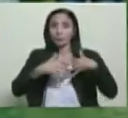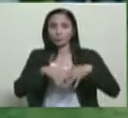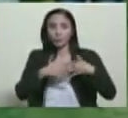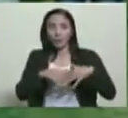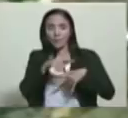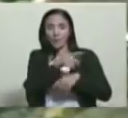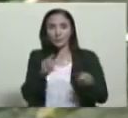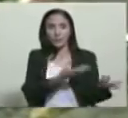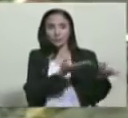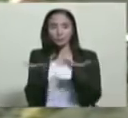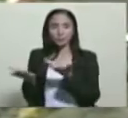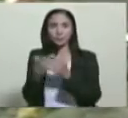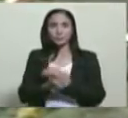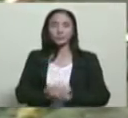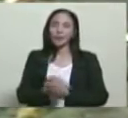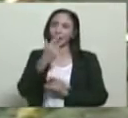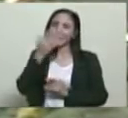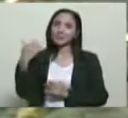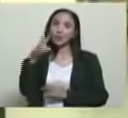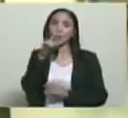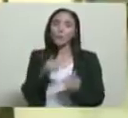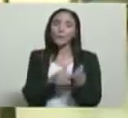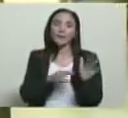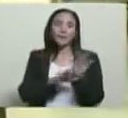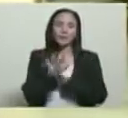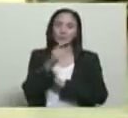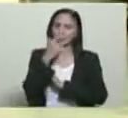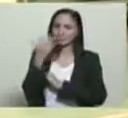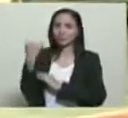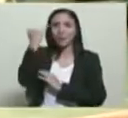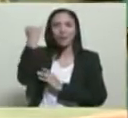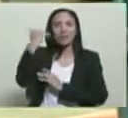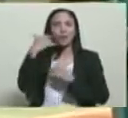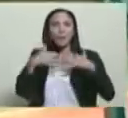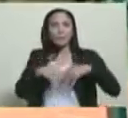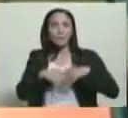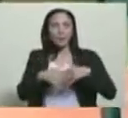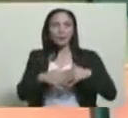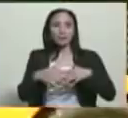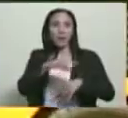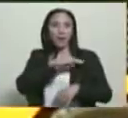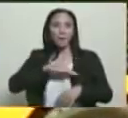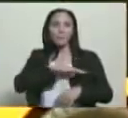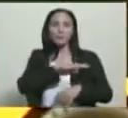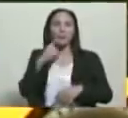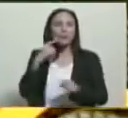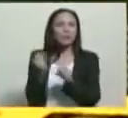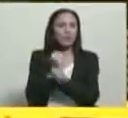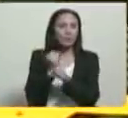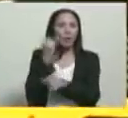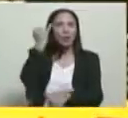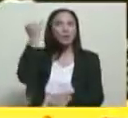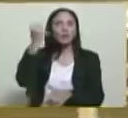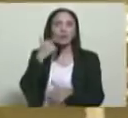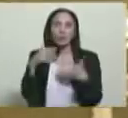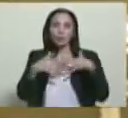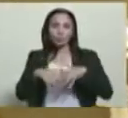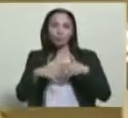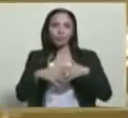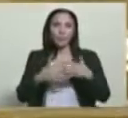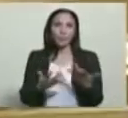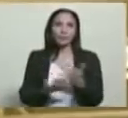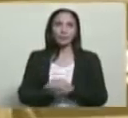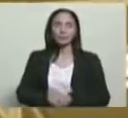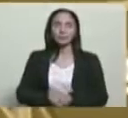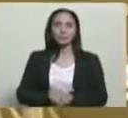Poder Popular. En el año 2015 nació, en el marco de la gran misión Saber y Trabajo, nació este emprendimiento